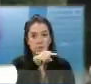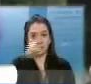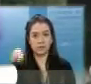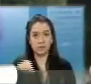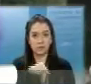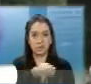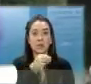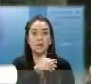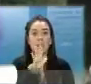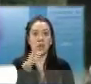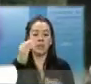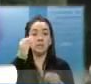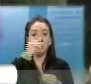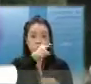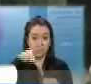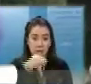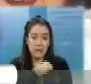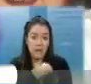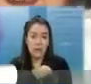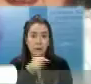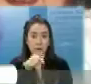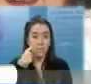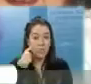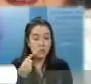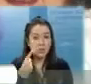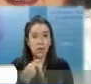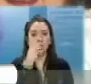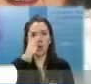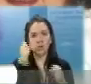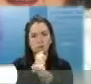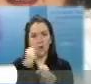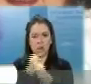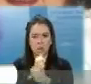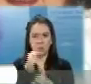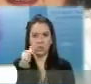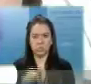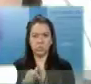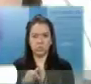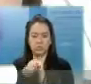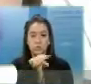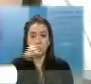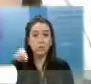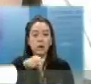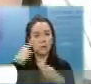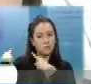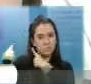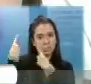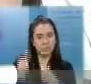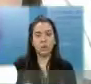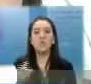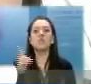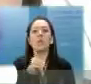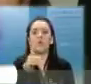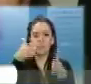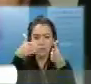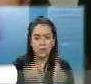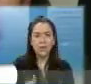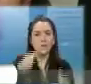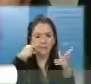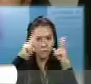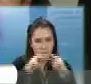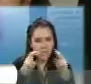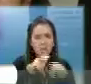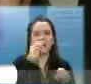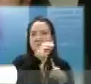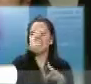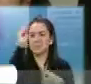de encontrarla con vida. Han pasado más de 2 años y solo hay presunciones de los posibles lugares donde pudo ser sepultada. A través